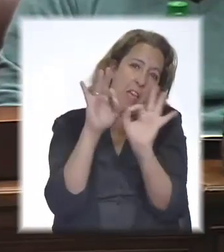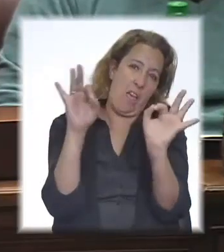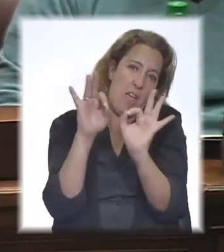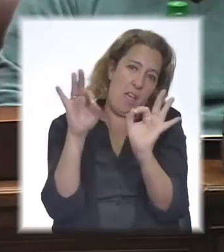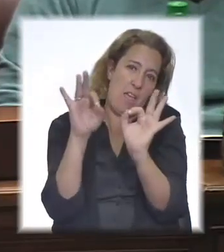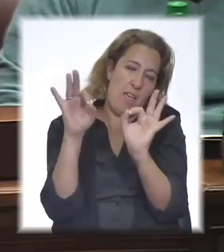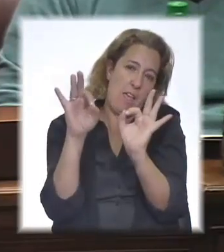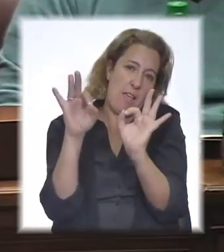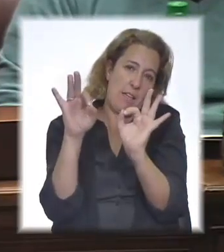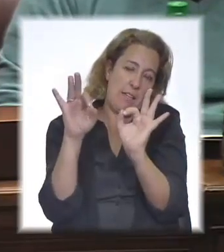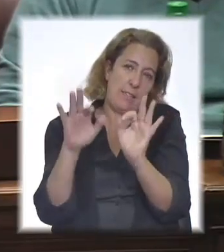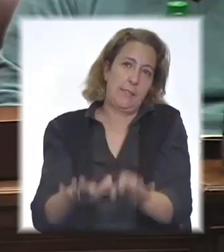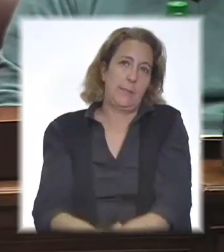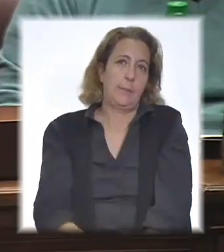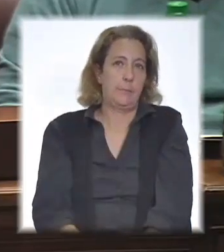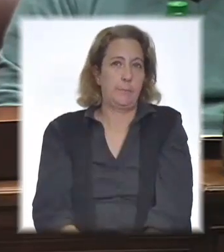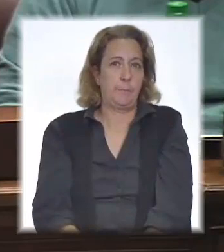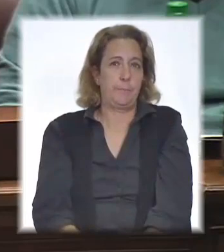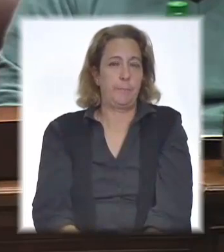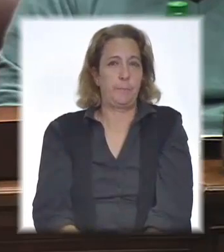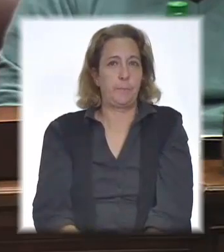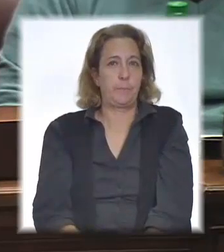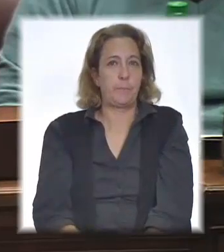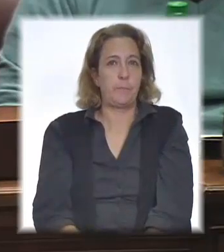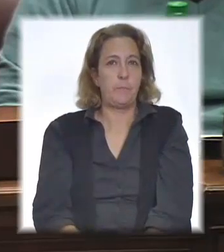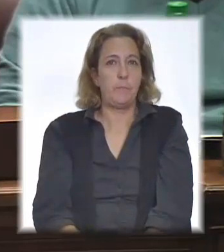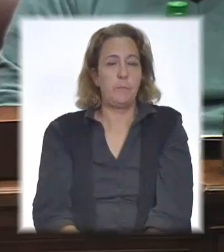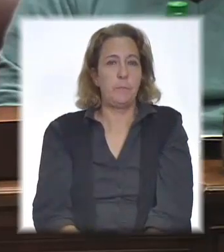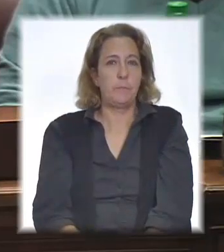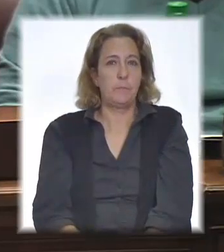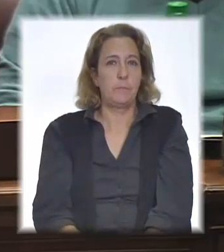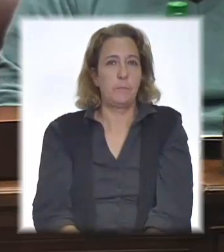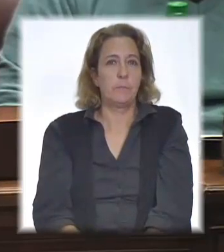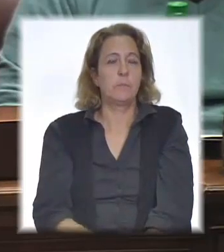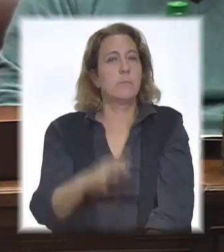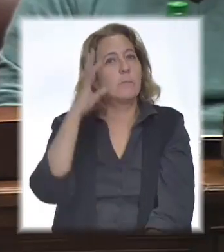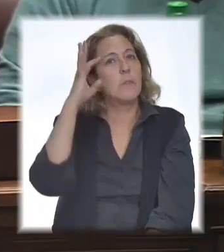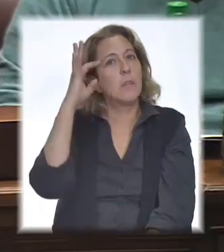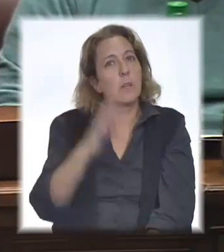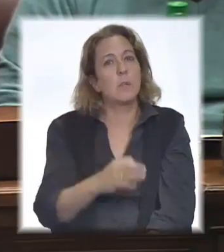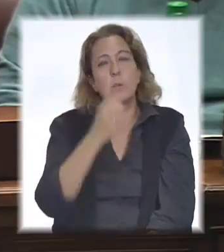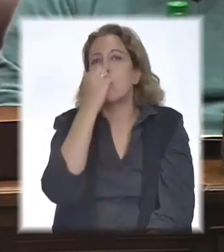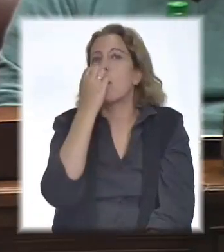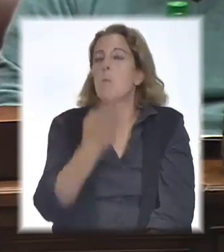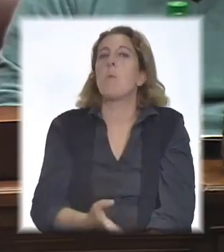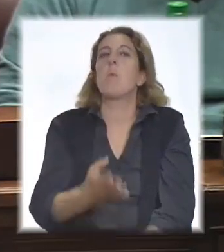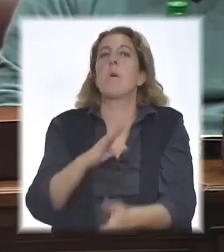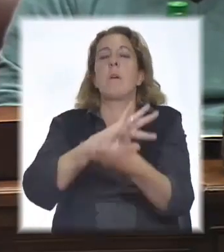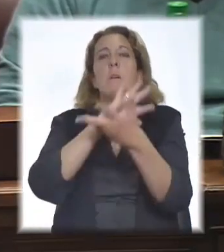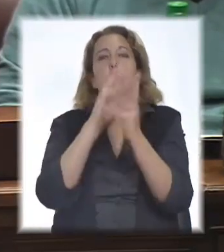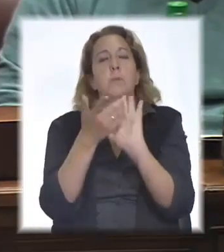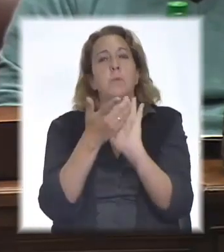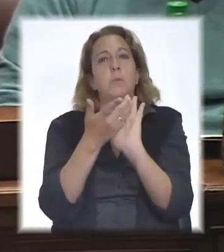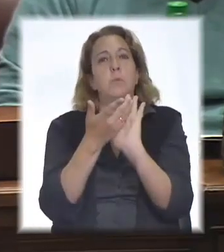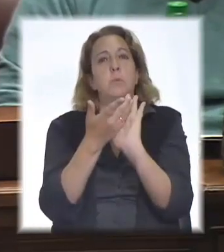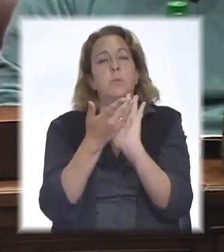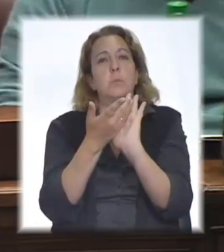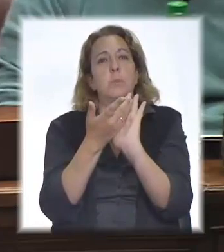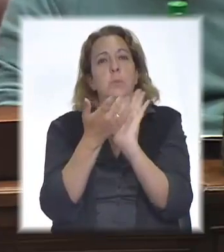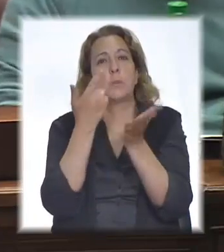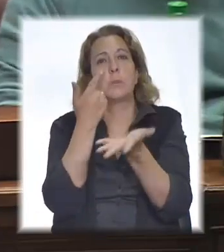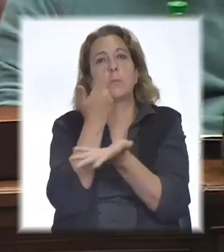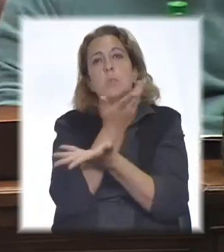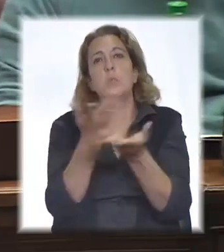que es es una buena imagen de como benedetti